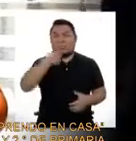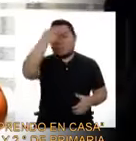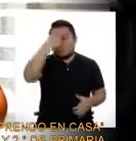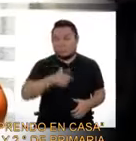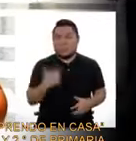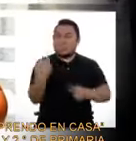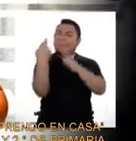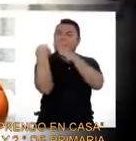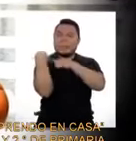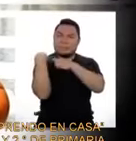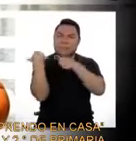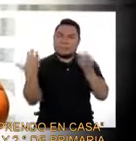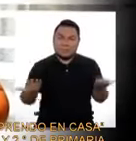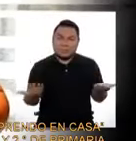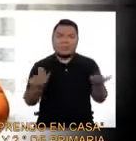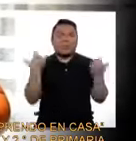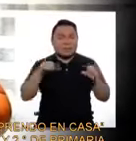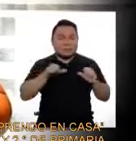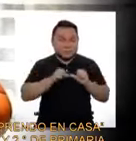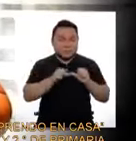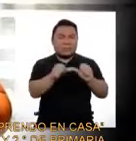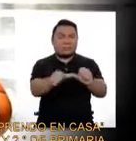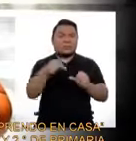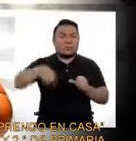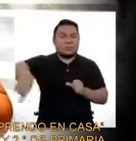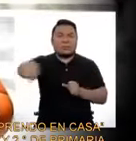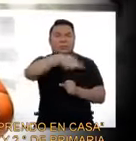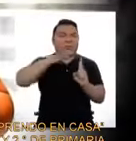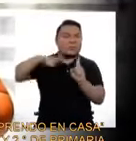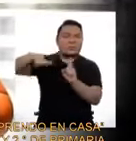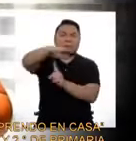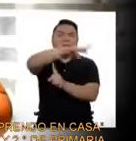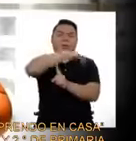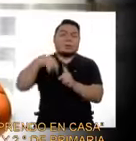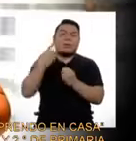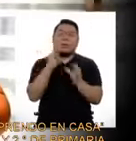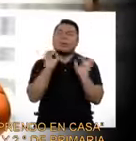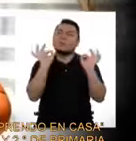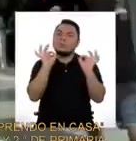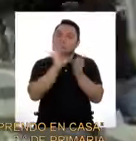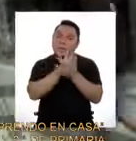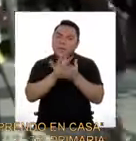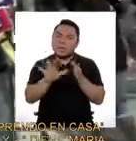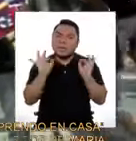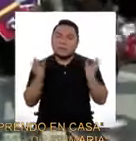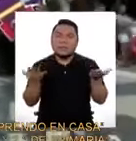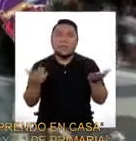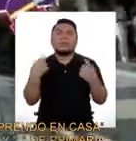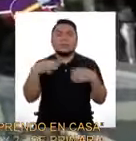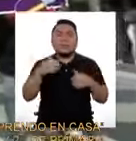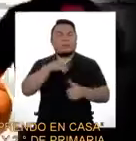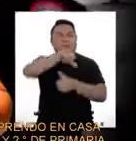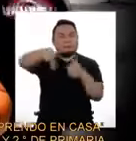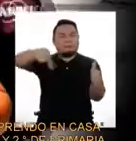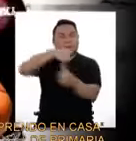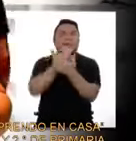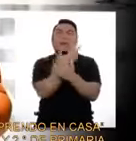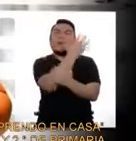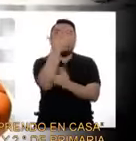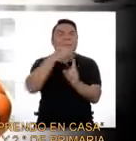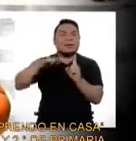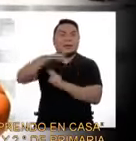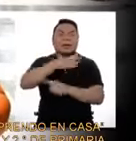la responsabilidad de mantener nuestro medio ambiente en óptimas condiciones, seguir conviviendo en esa naturaleza para